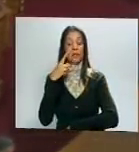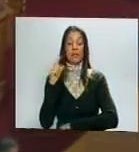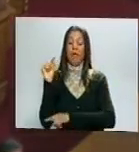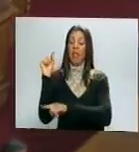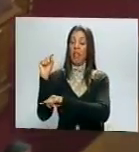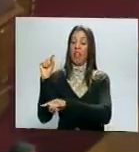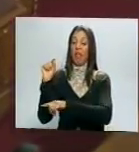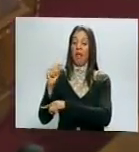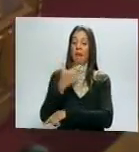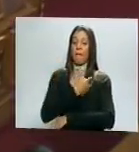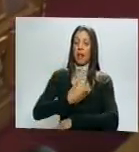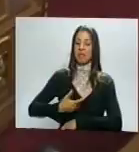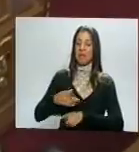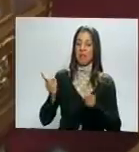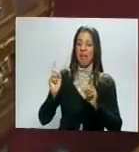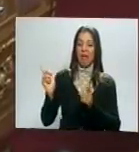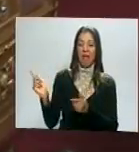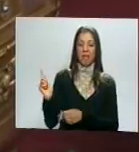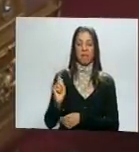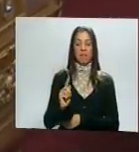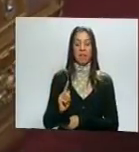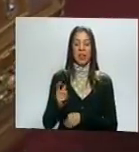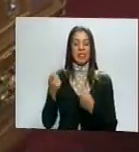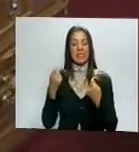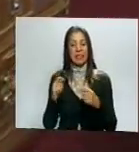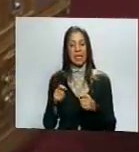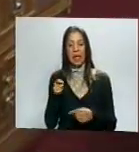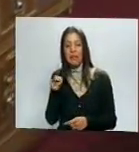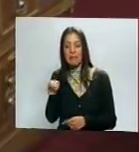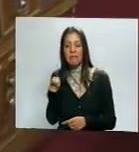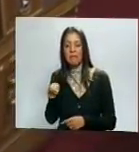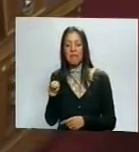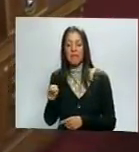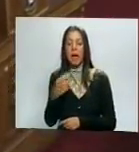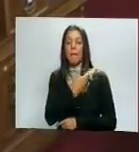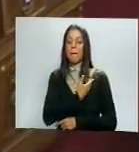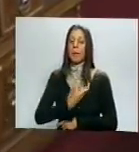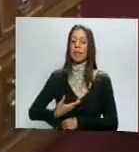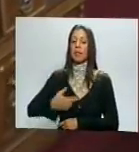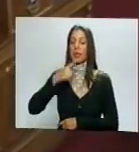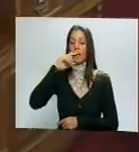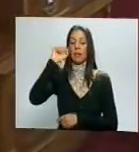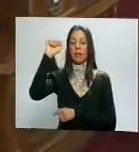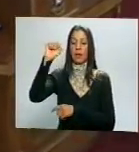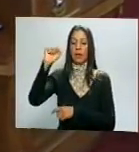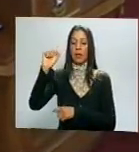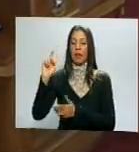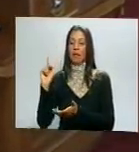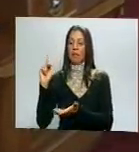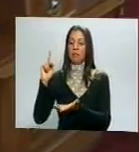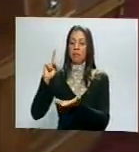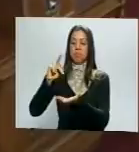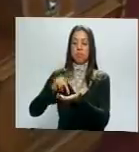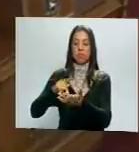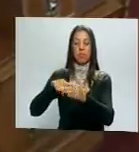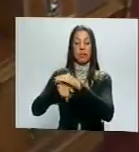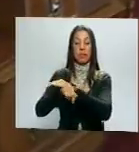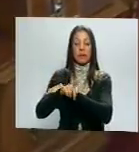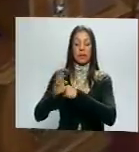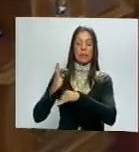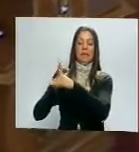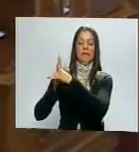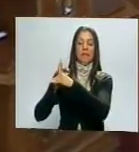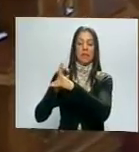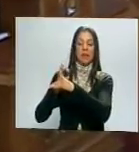presidente no iba ahí. Empezaron a tratar de provocar para que el presidente Nicolás Maduro no fuera a la Asamblea Nacional.